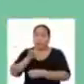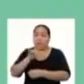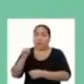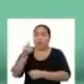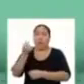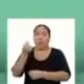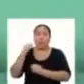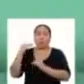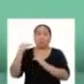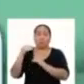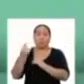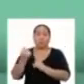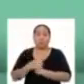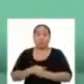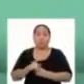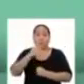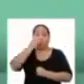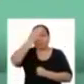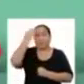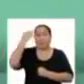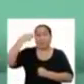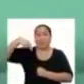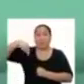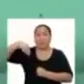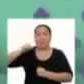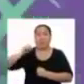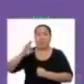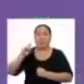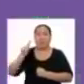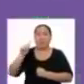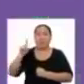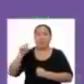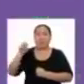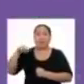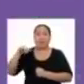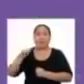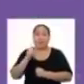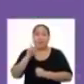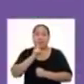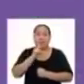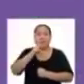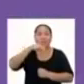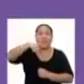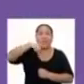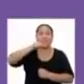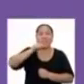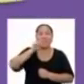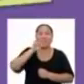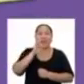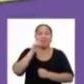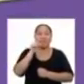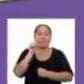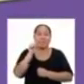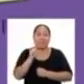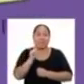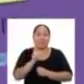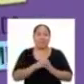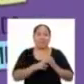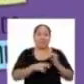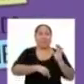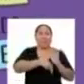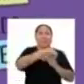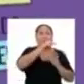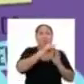No nos olvidemos de la naftalina. Disculpen, que diga la nafta, que son las siglas en inglés de North America Free